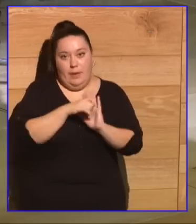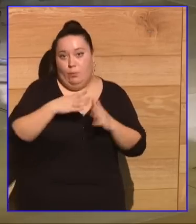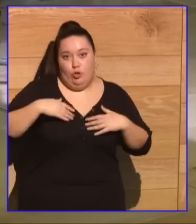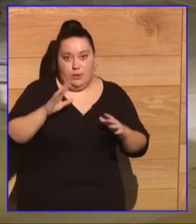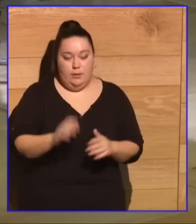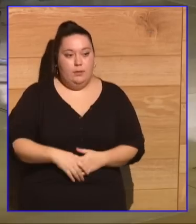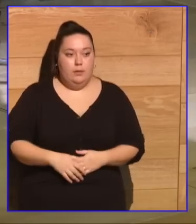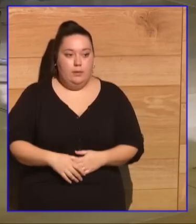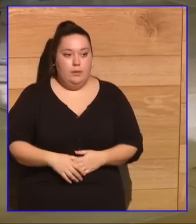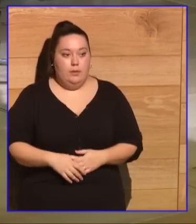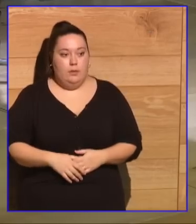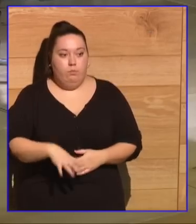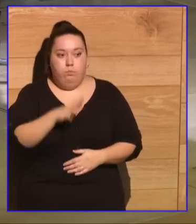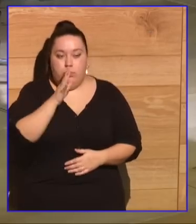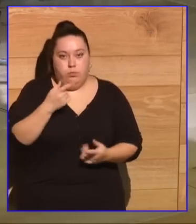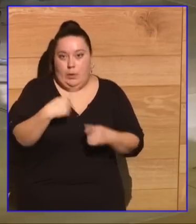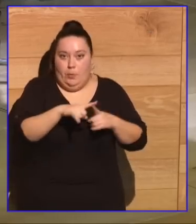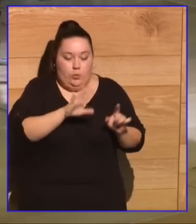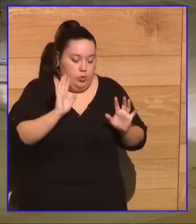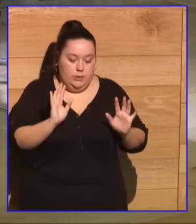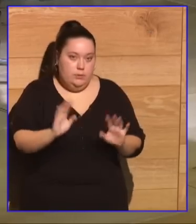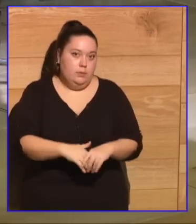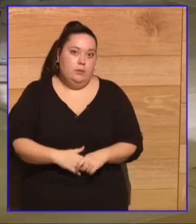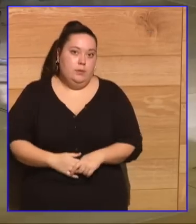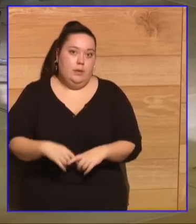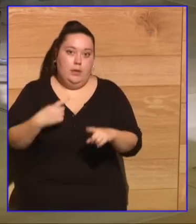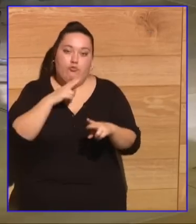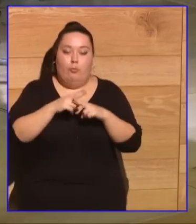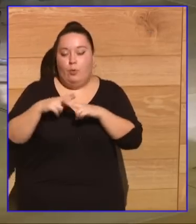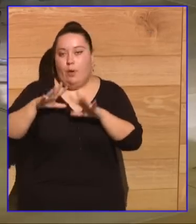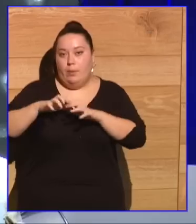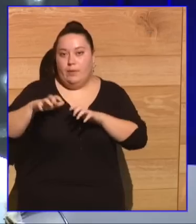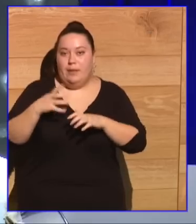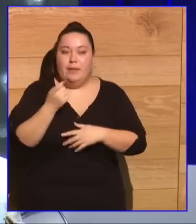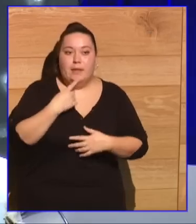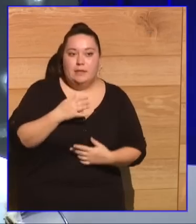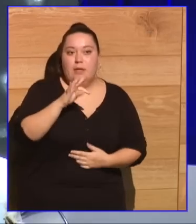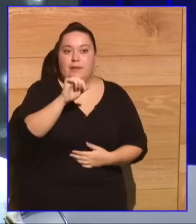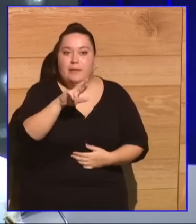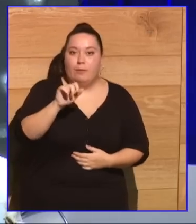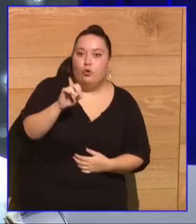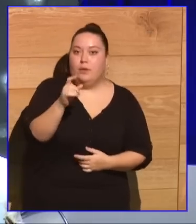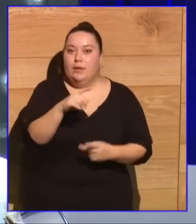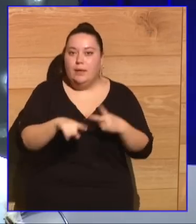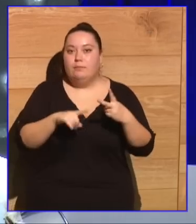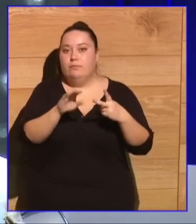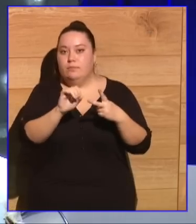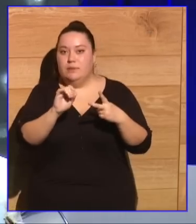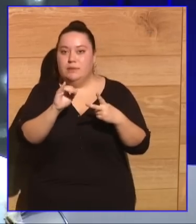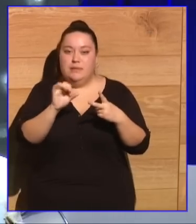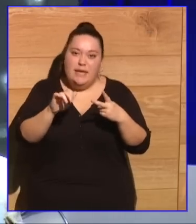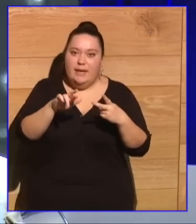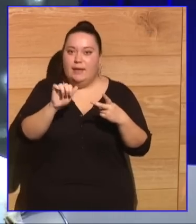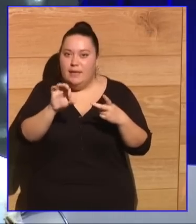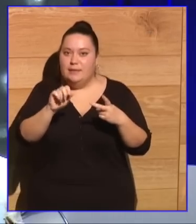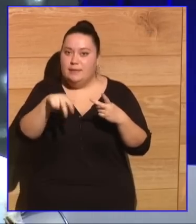Por cómo cayó y en fin, es cuando aprendes estos nombres y dices, ¿quién es esto? Trevor Jones, ¿quién es esto? Seresin, porque estás alucinando